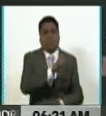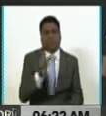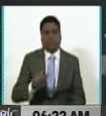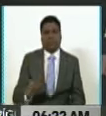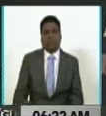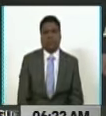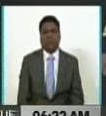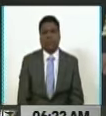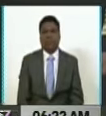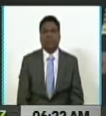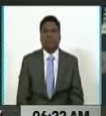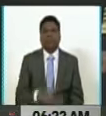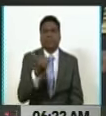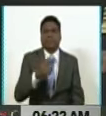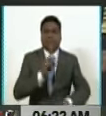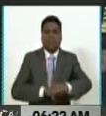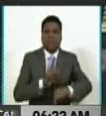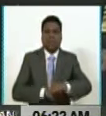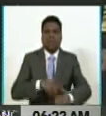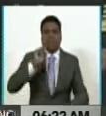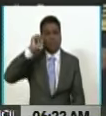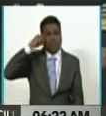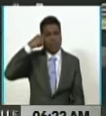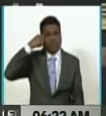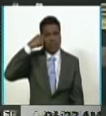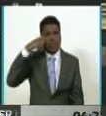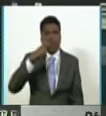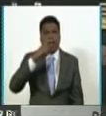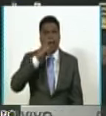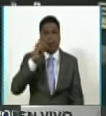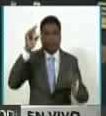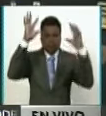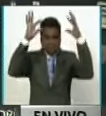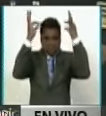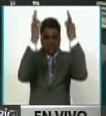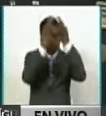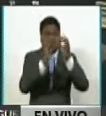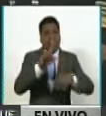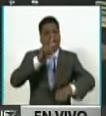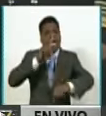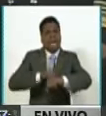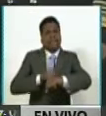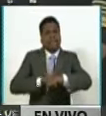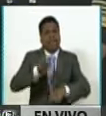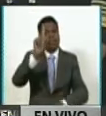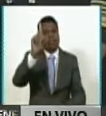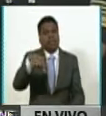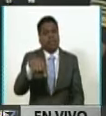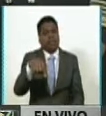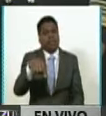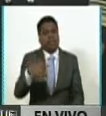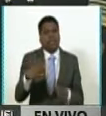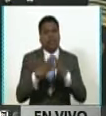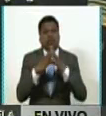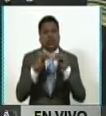Sí, porque es tiempo de recordar a Ezequiel Zamora. Y es tiempo también de tomar sus